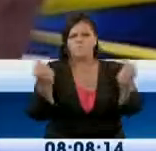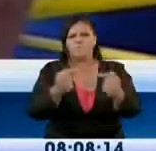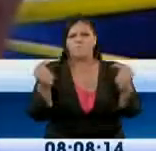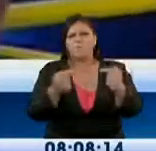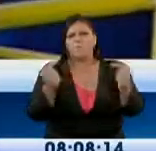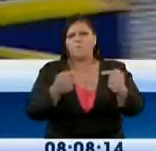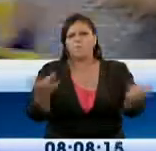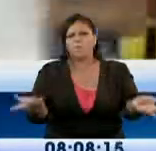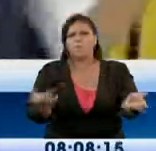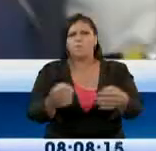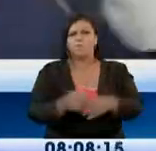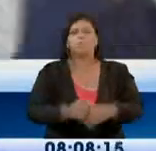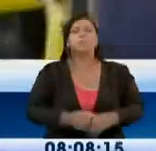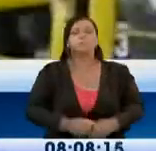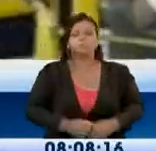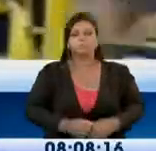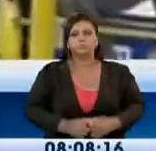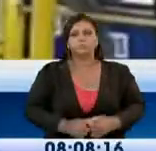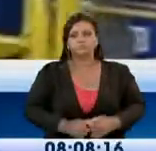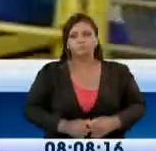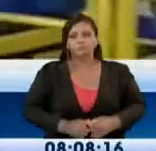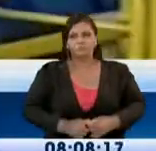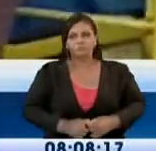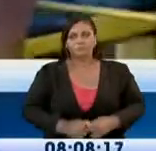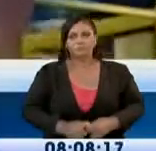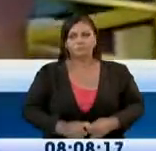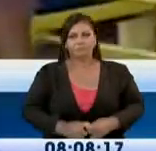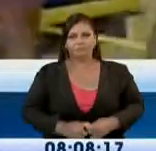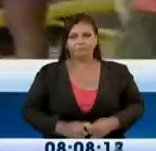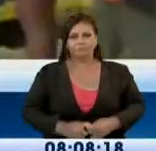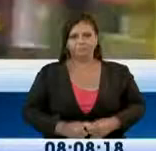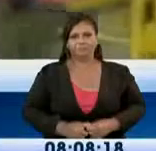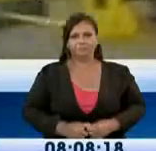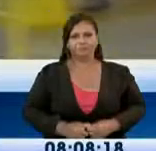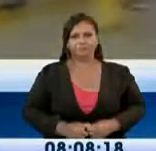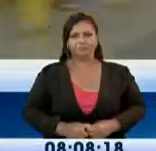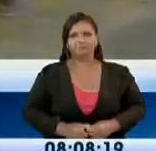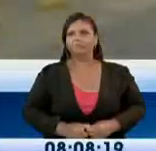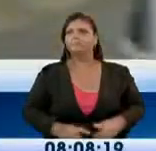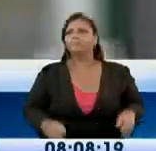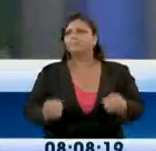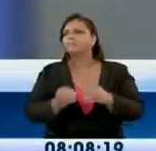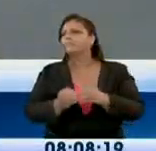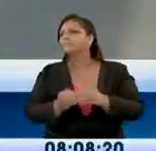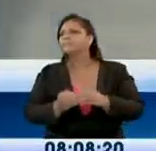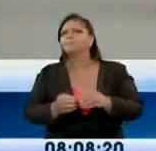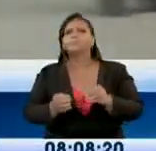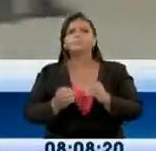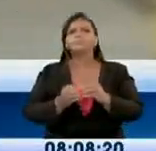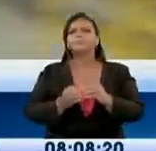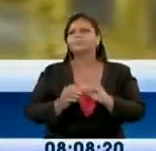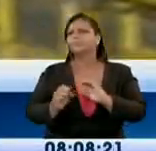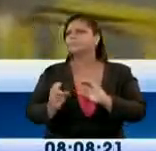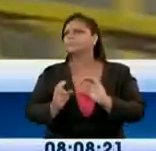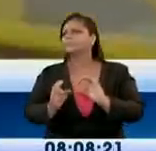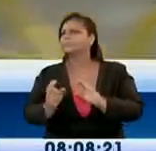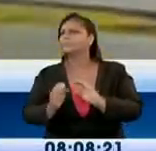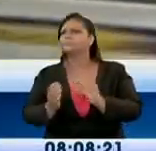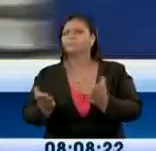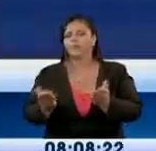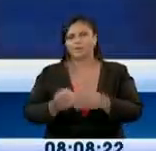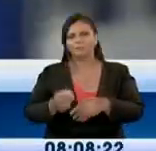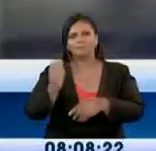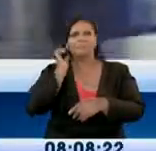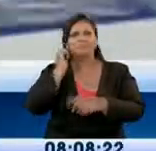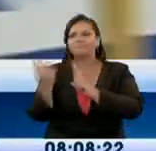buses alimentadores. Voy a conversar con más usuarios. Buenos días. Señora, usted al mediodía en este sistema de transporte